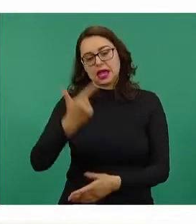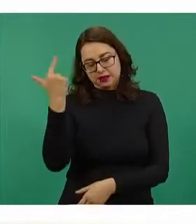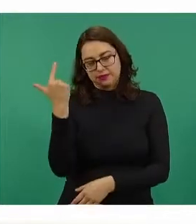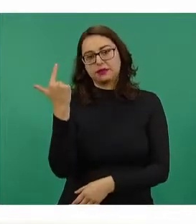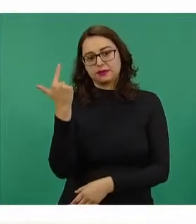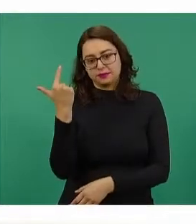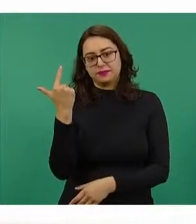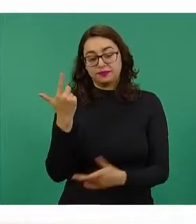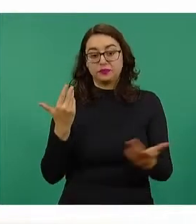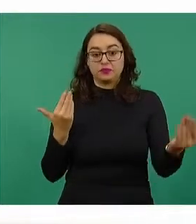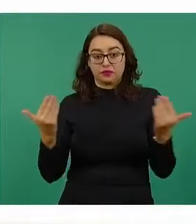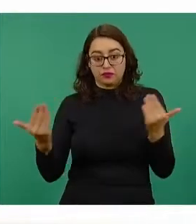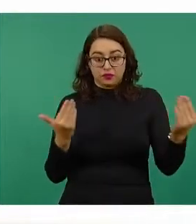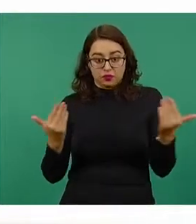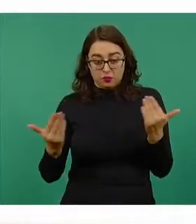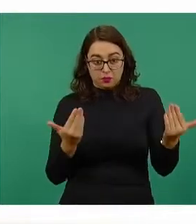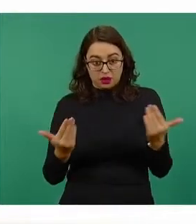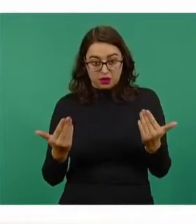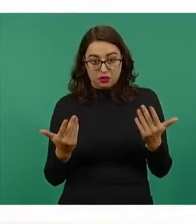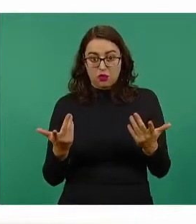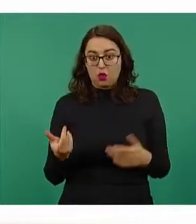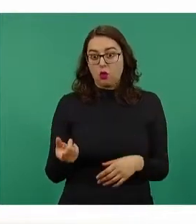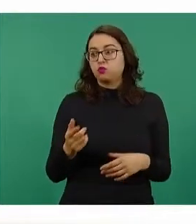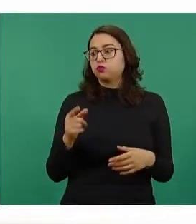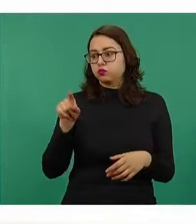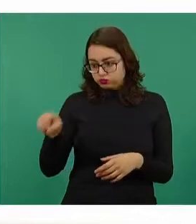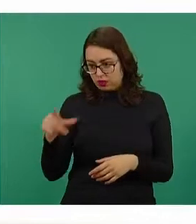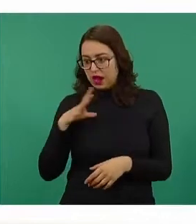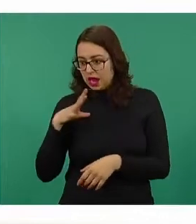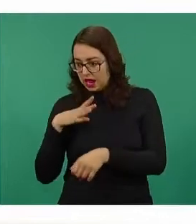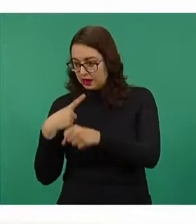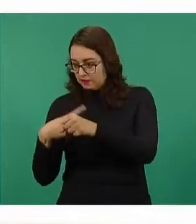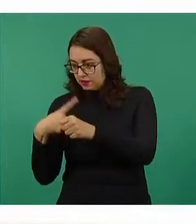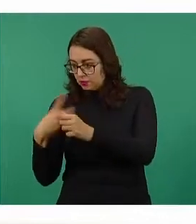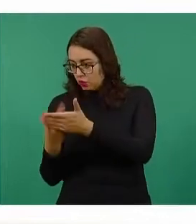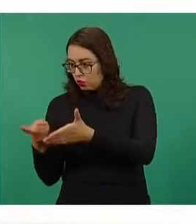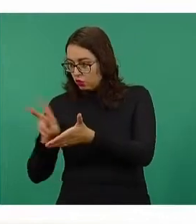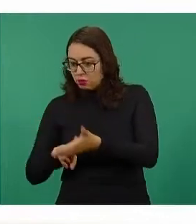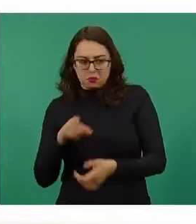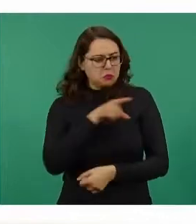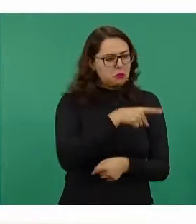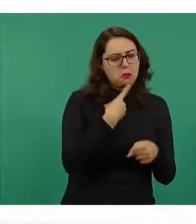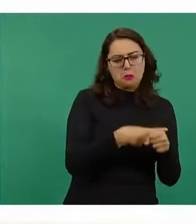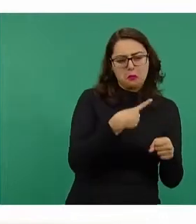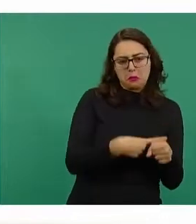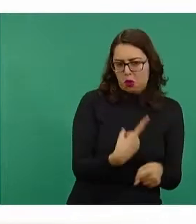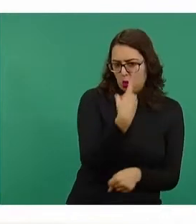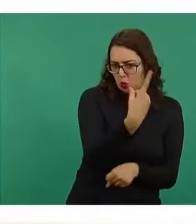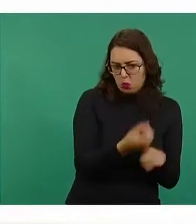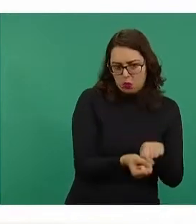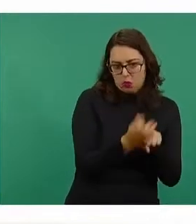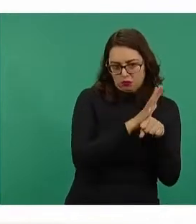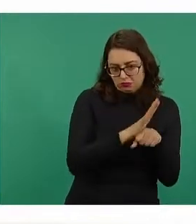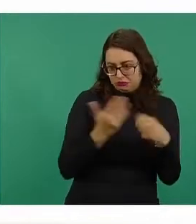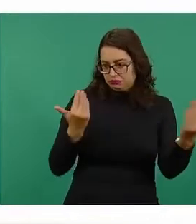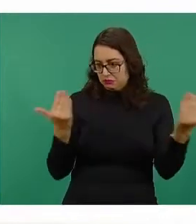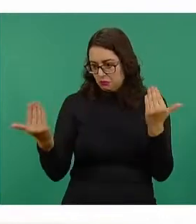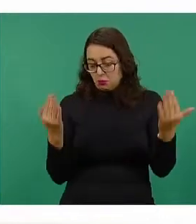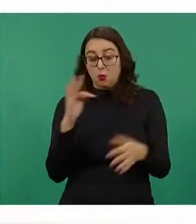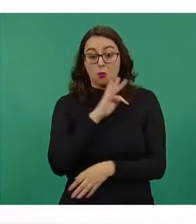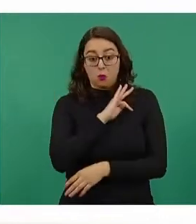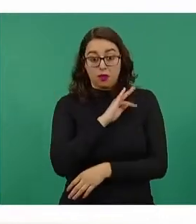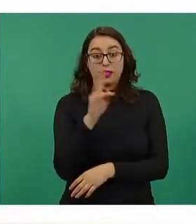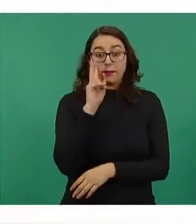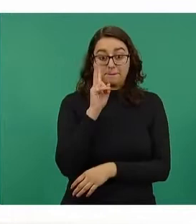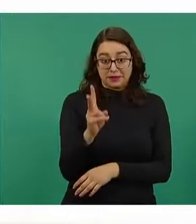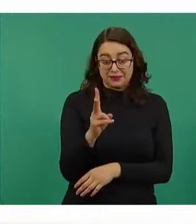con personas de las mismas edades que no tuvieran estas enfermedades crónicas. En verde se ve sin comorbilidad,